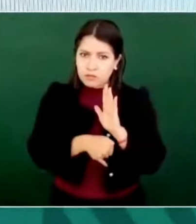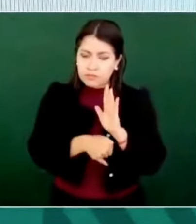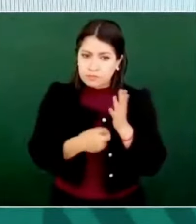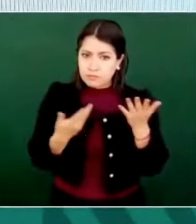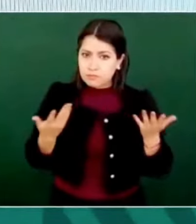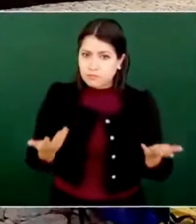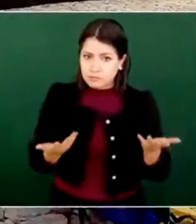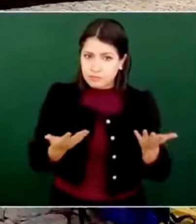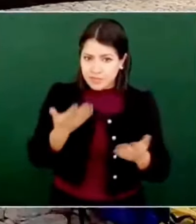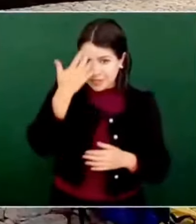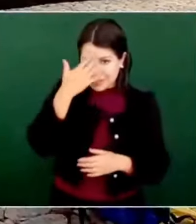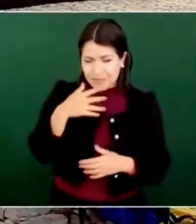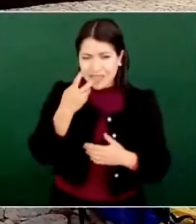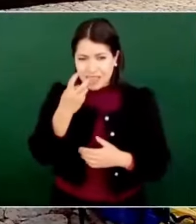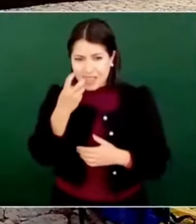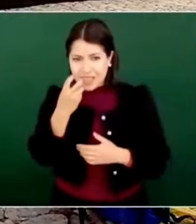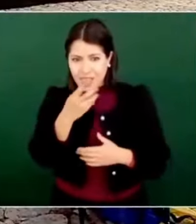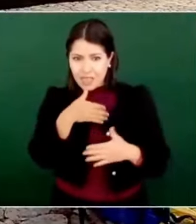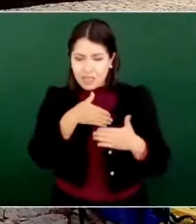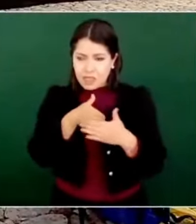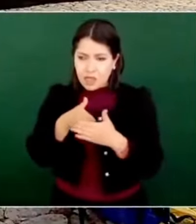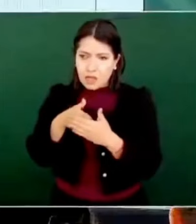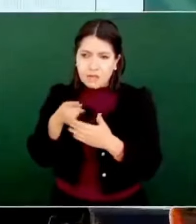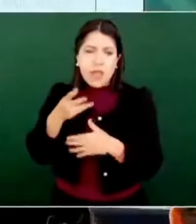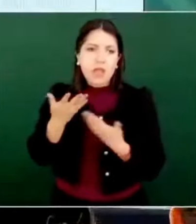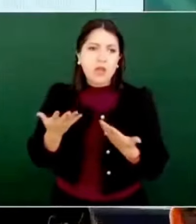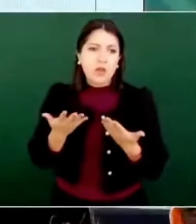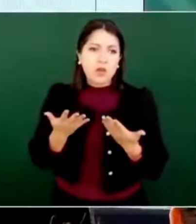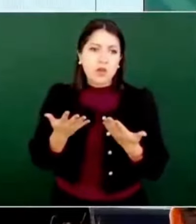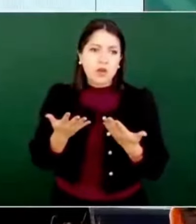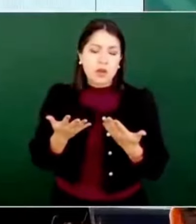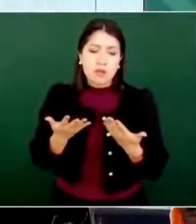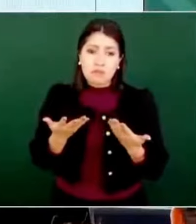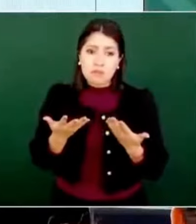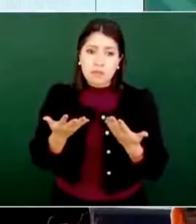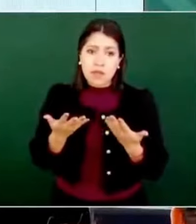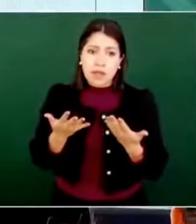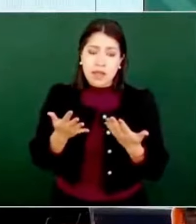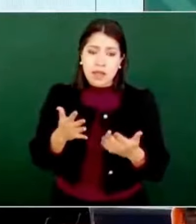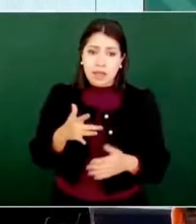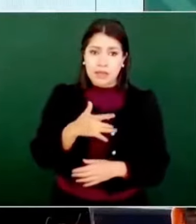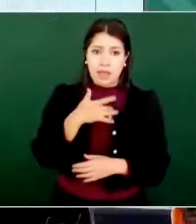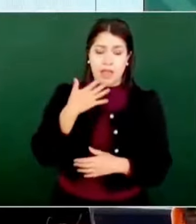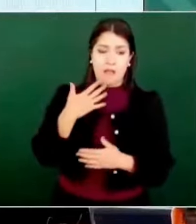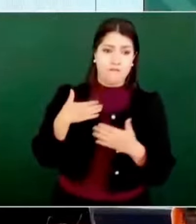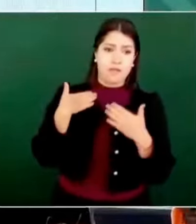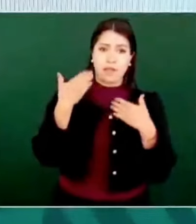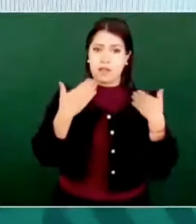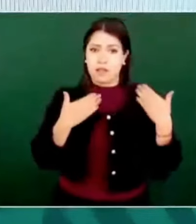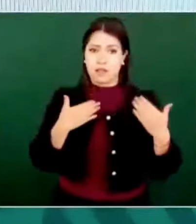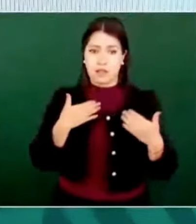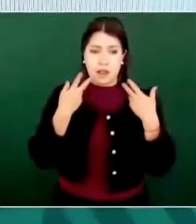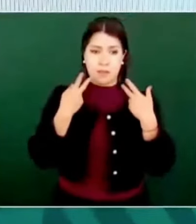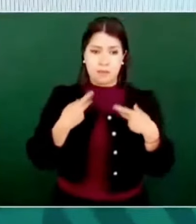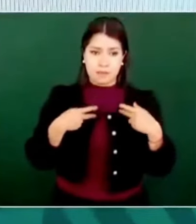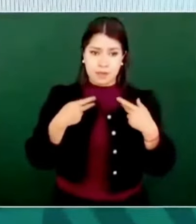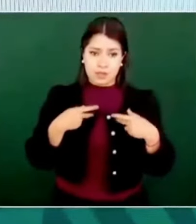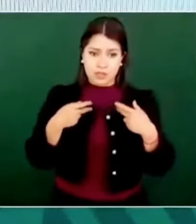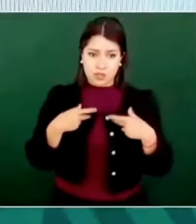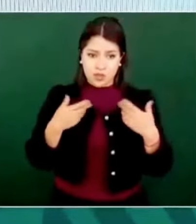componendas Bueno pero en vez de alegrarse de que ya el que había inventado lo de la verdad